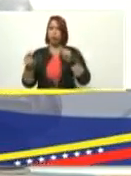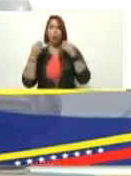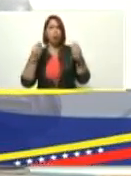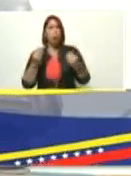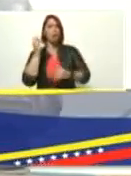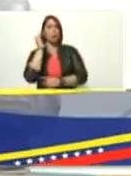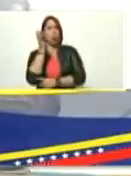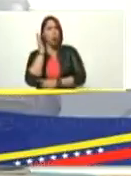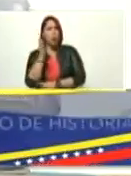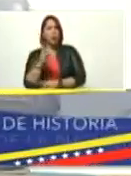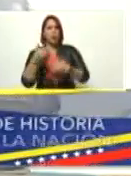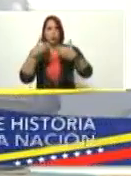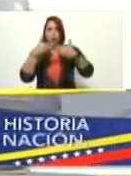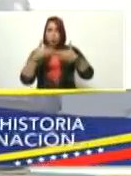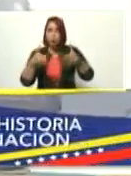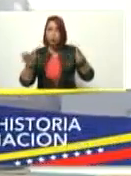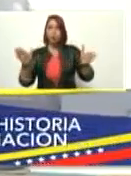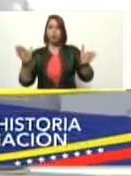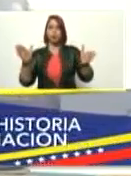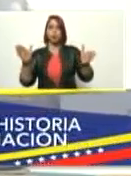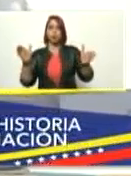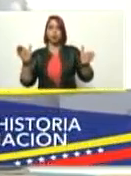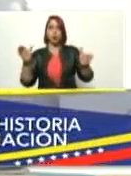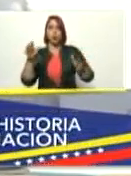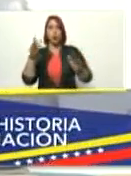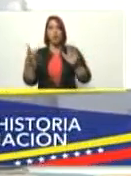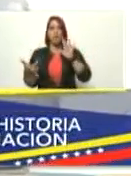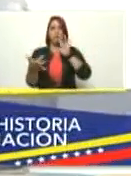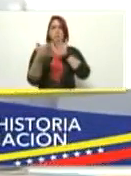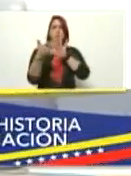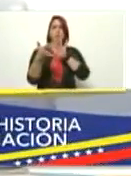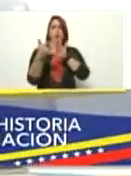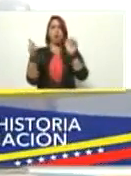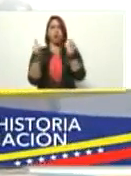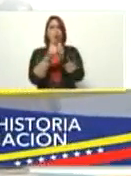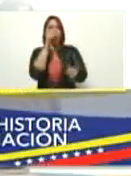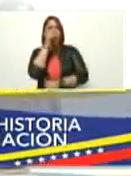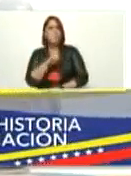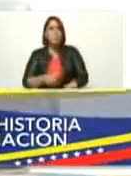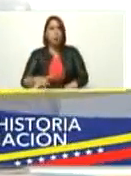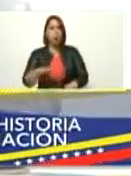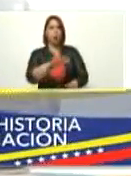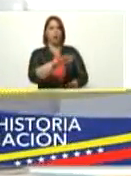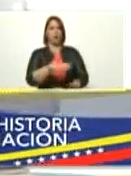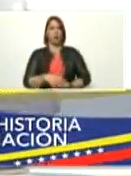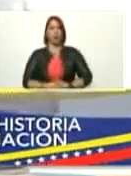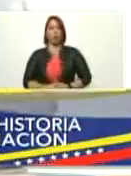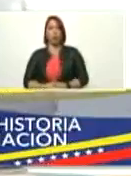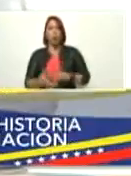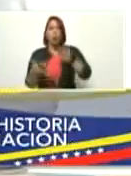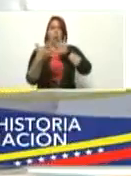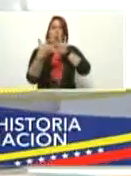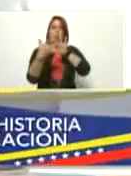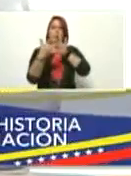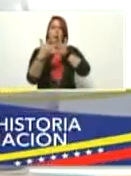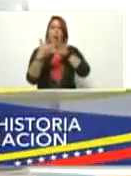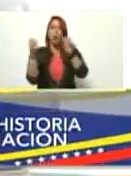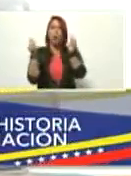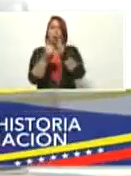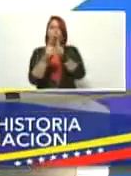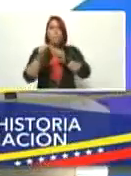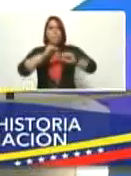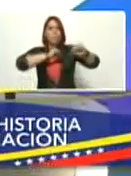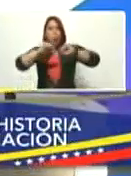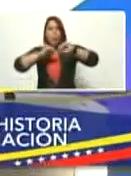Congreso de puertas abiertas, conectado con el pueblo, conectado con el movimiento